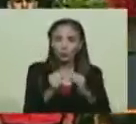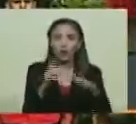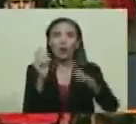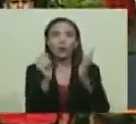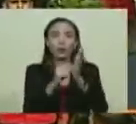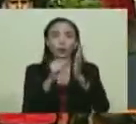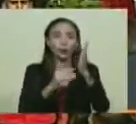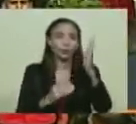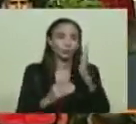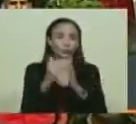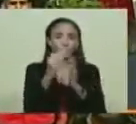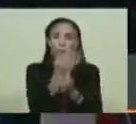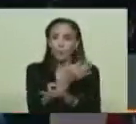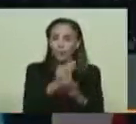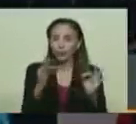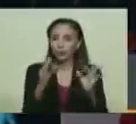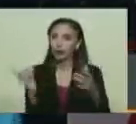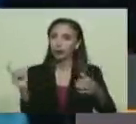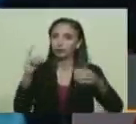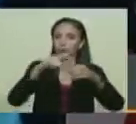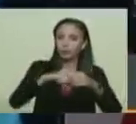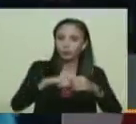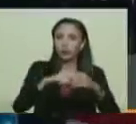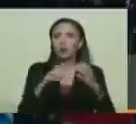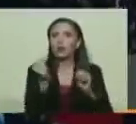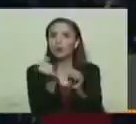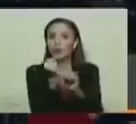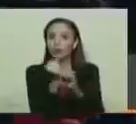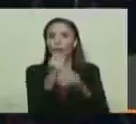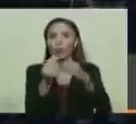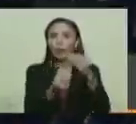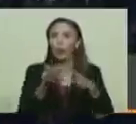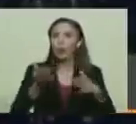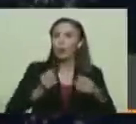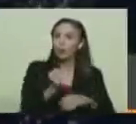especial de ingreso al servicio de policía para profesionales.